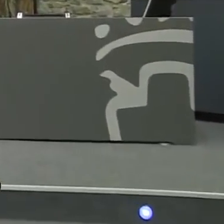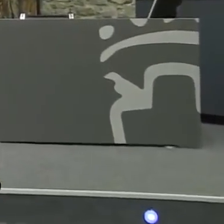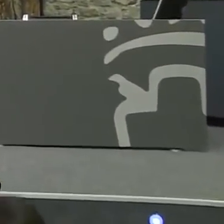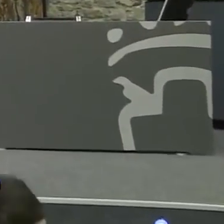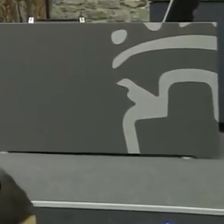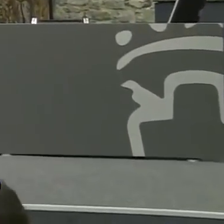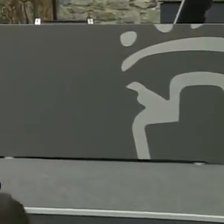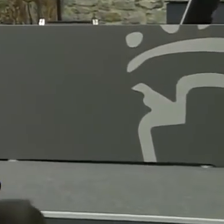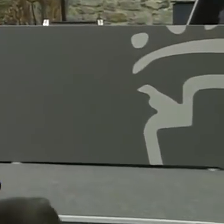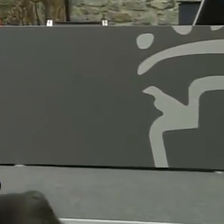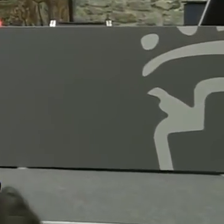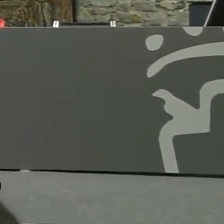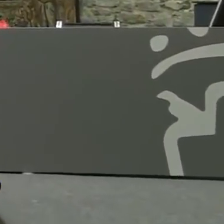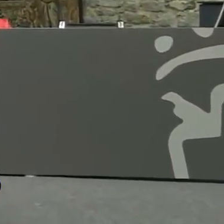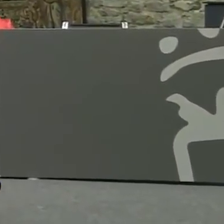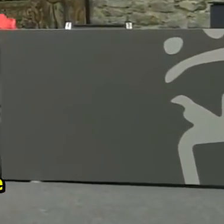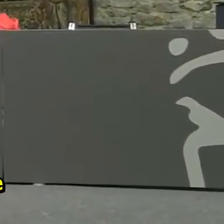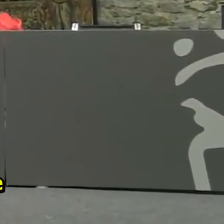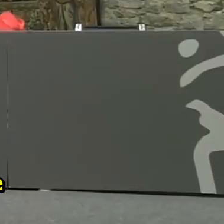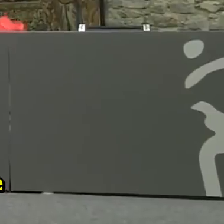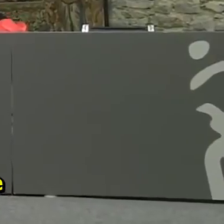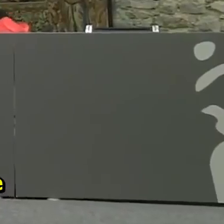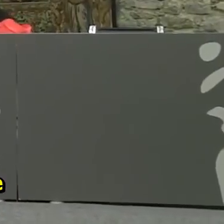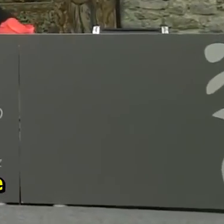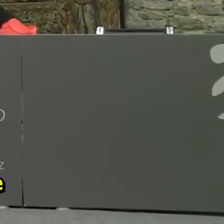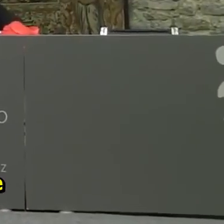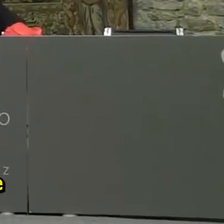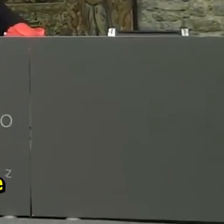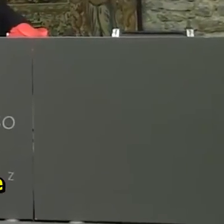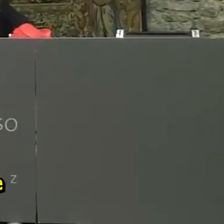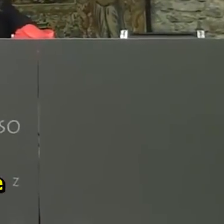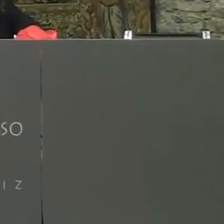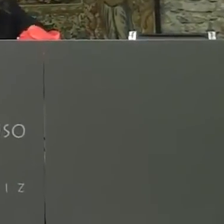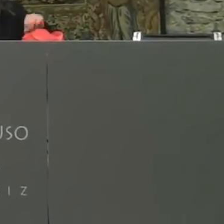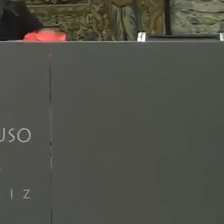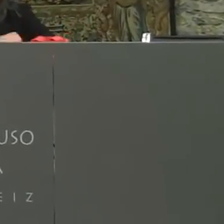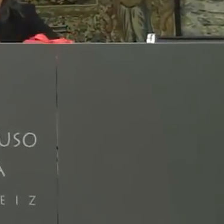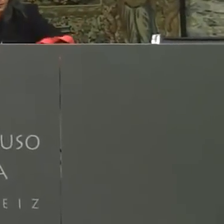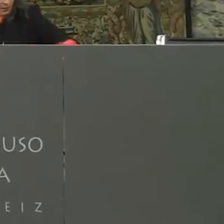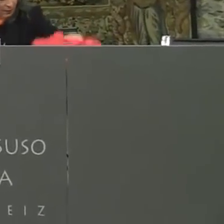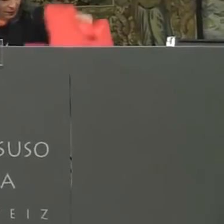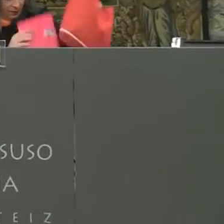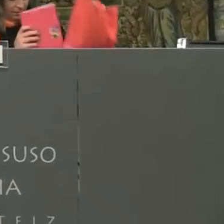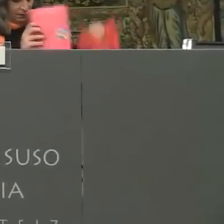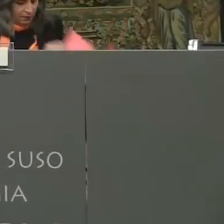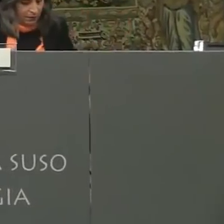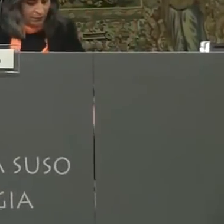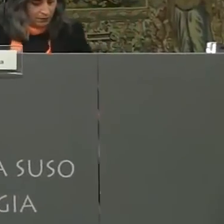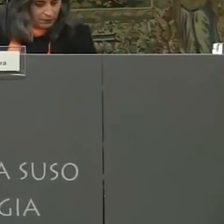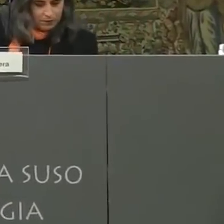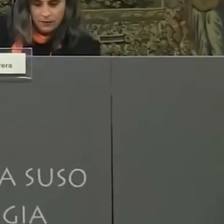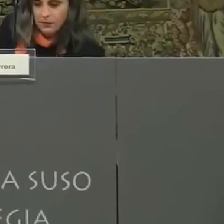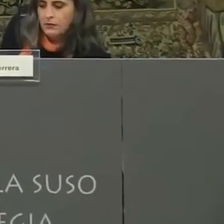a estar aquí hablando de que lo romántico es político y de otras formas de quererse son posibles. Bueno, yo soy Ainara,